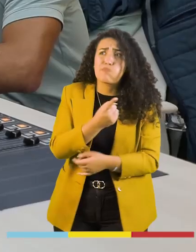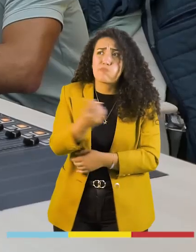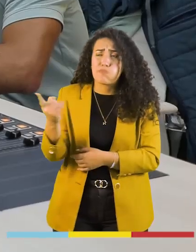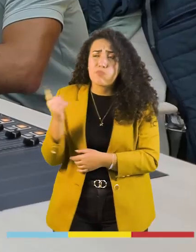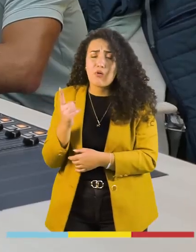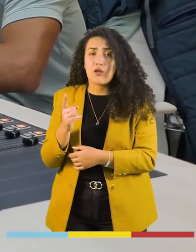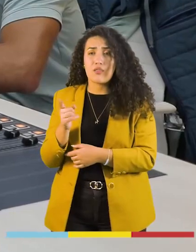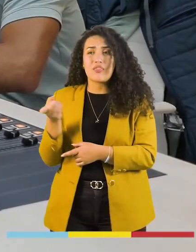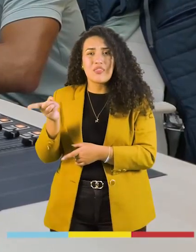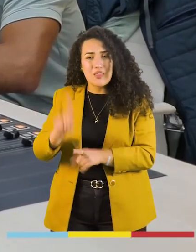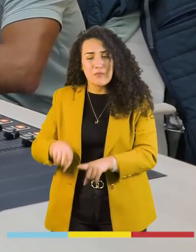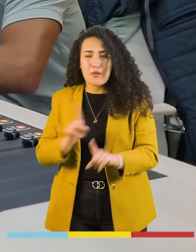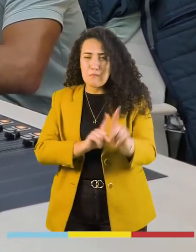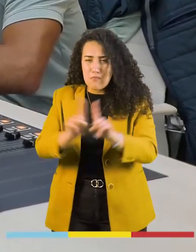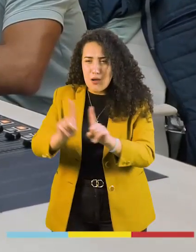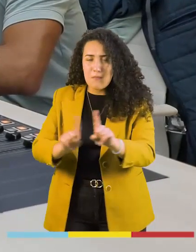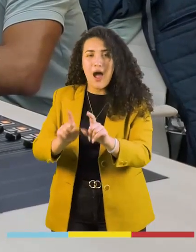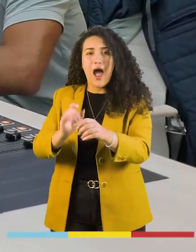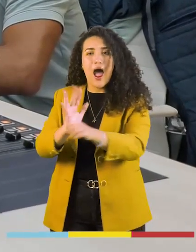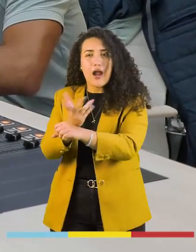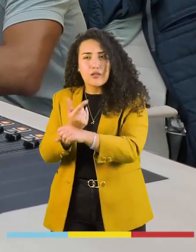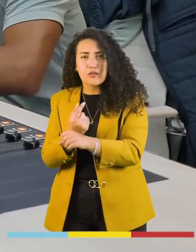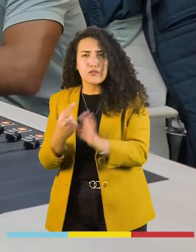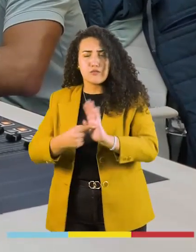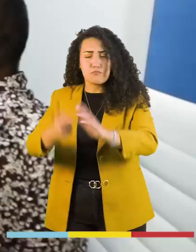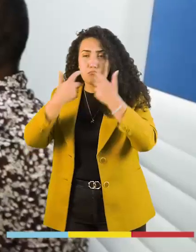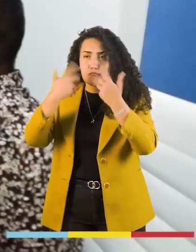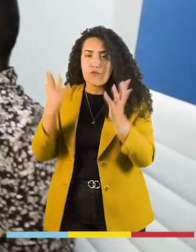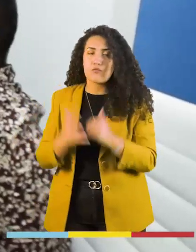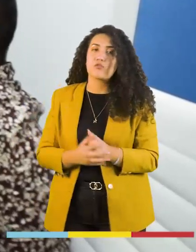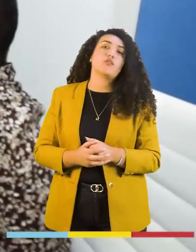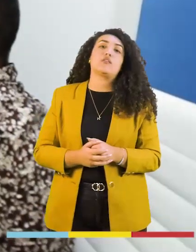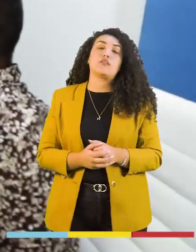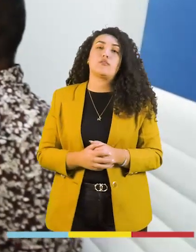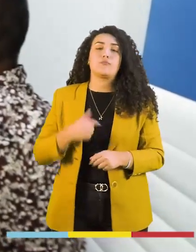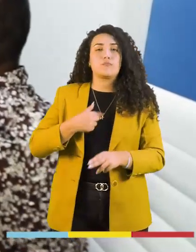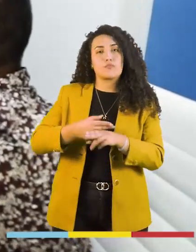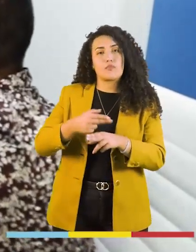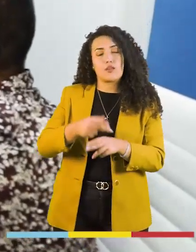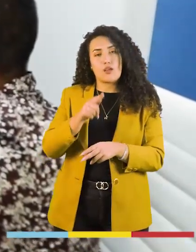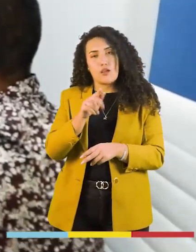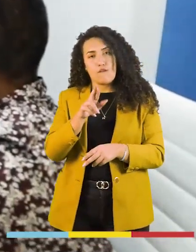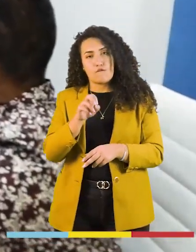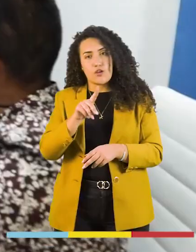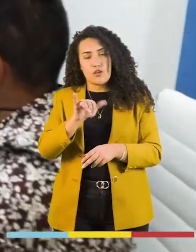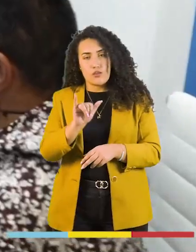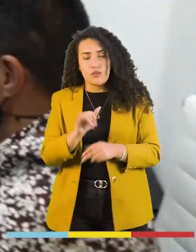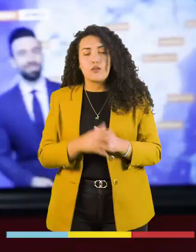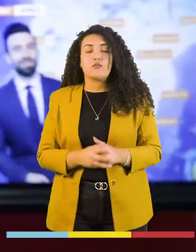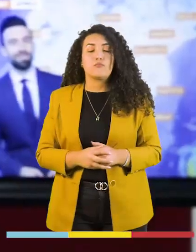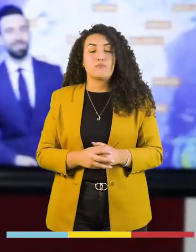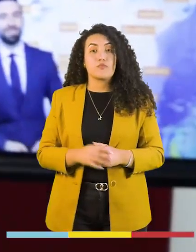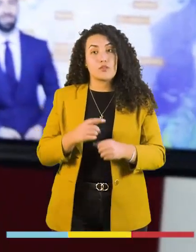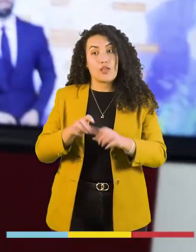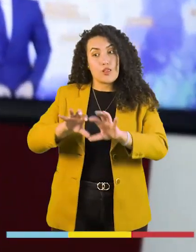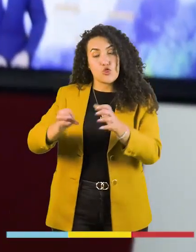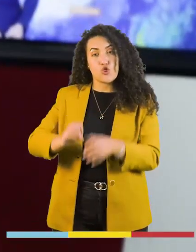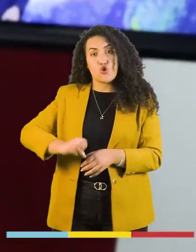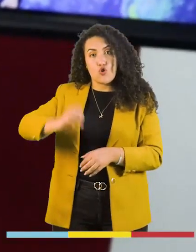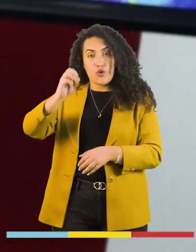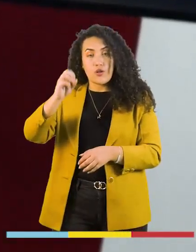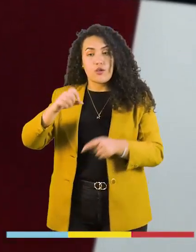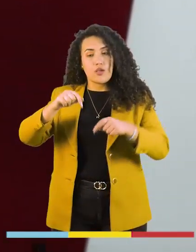emisora institucional de la Gobernación de Cundinamarca, y llevo trabajando en este hermoso medio de comunicación 3 años. Este